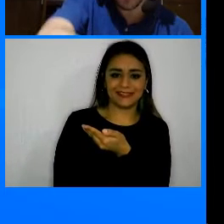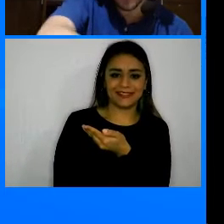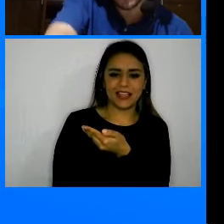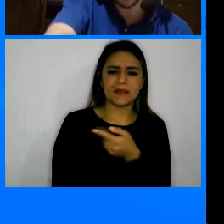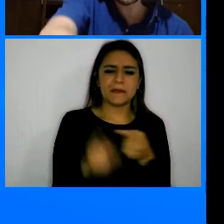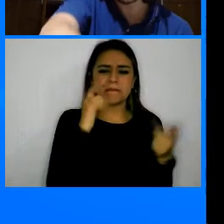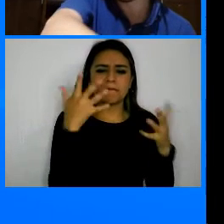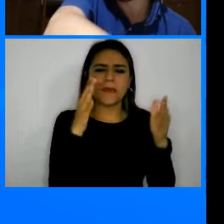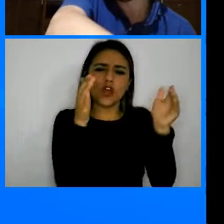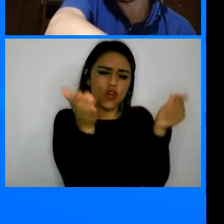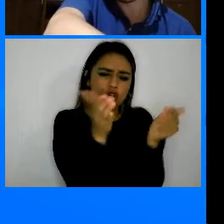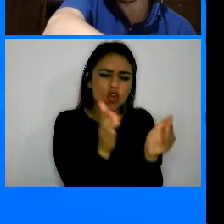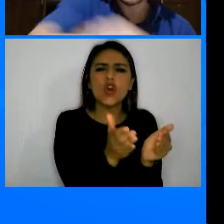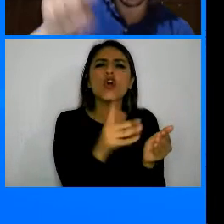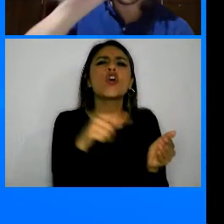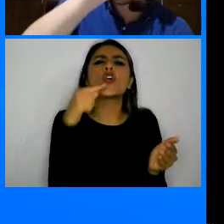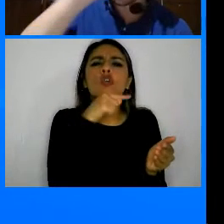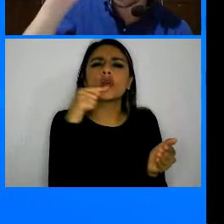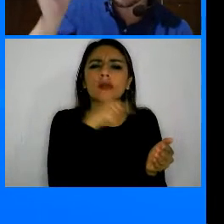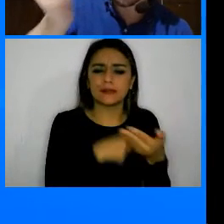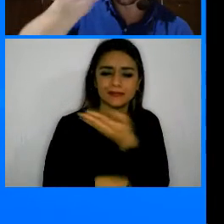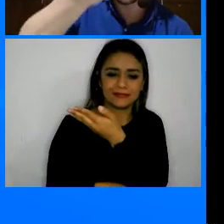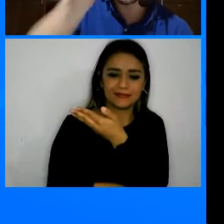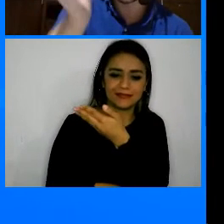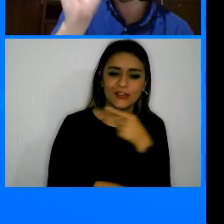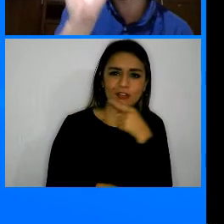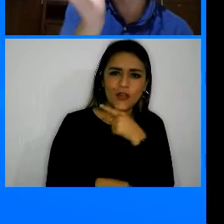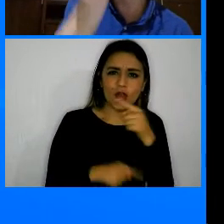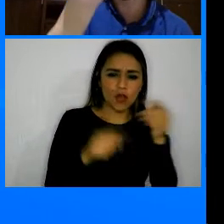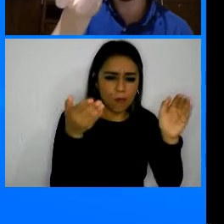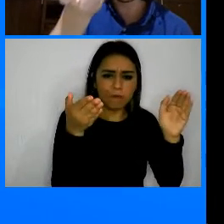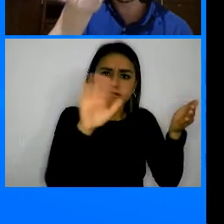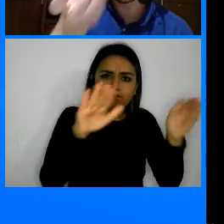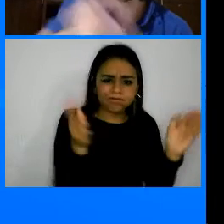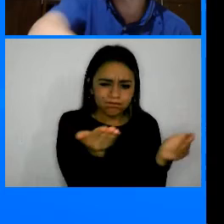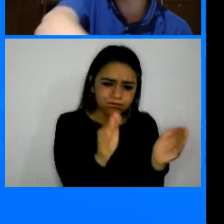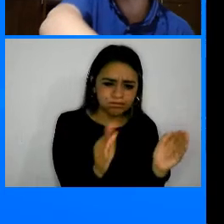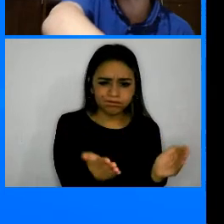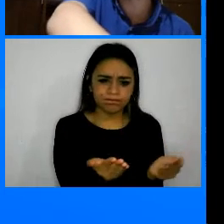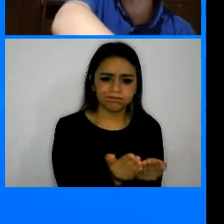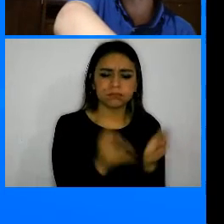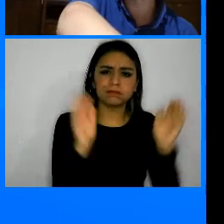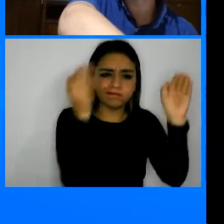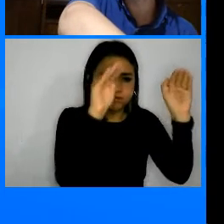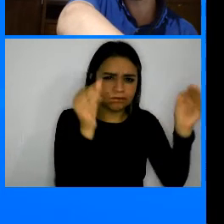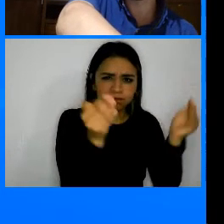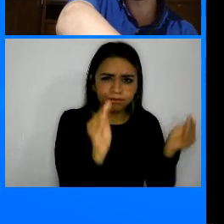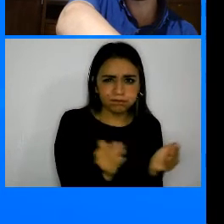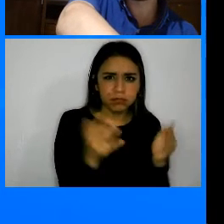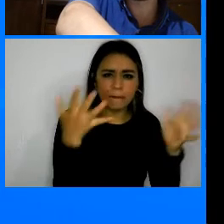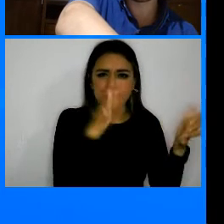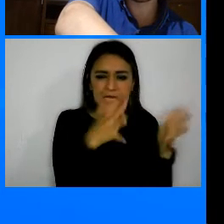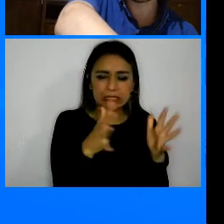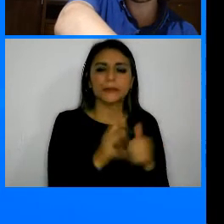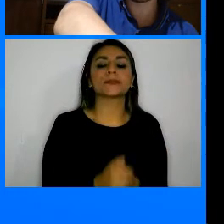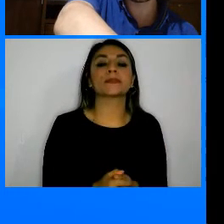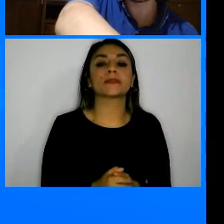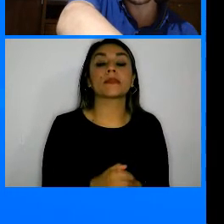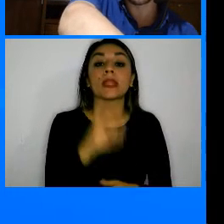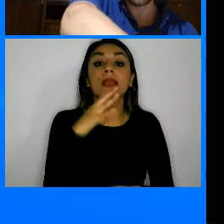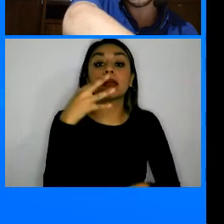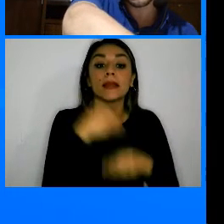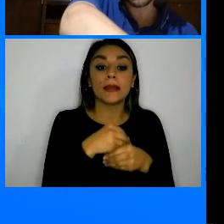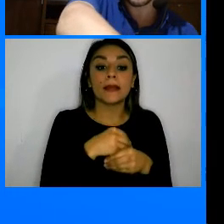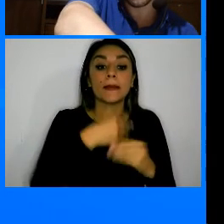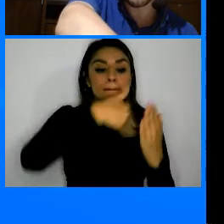menos rojizo, que no es muy uniforme, que la geometría del objeto no es muy uniforme. Vemos